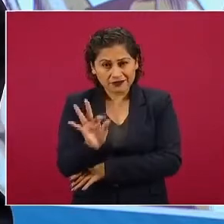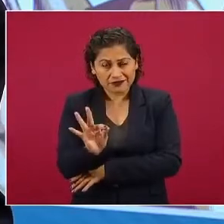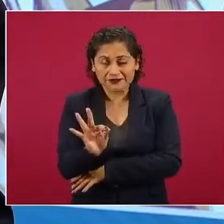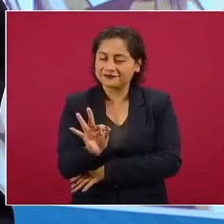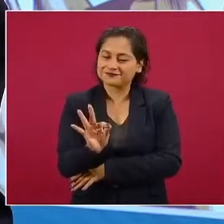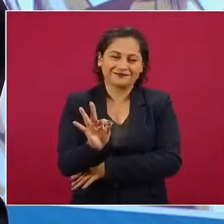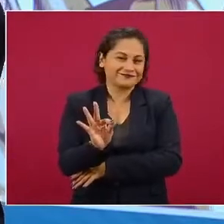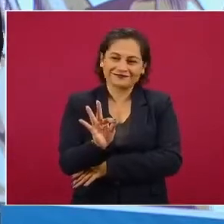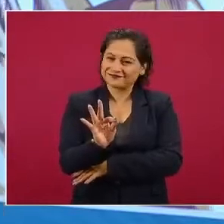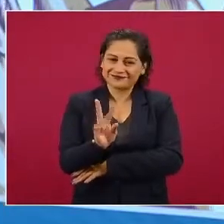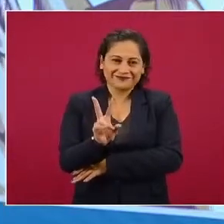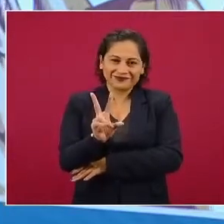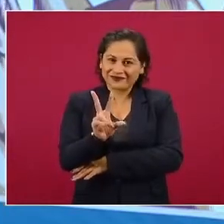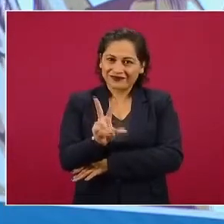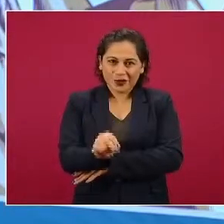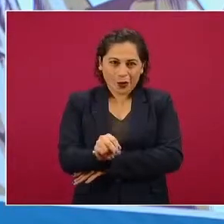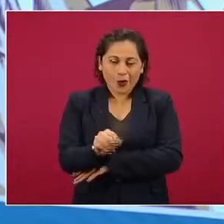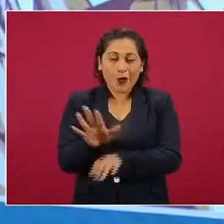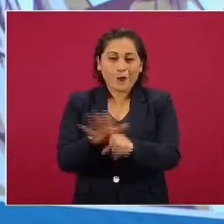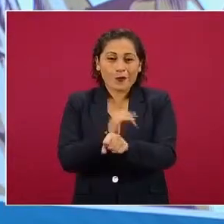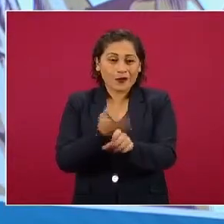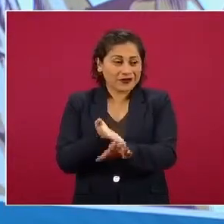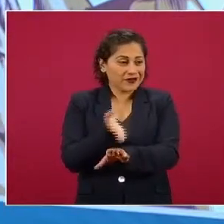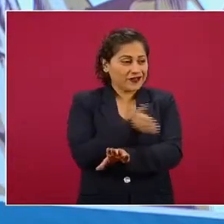no fue más de lo mismo.